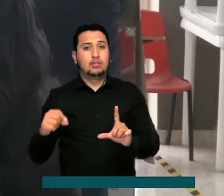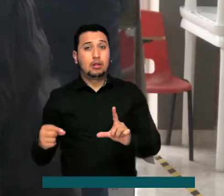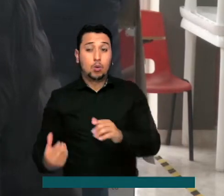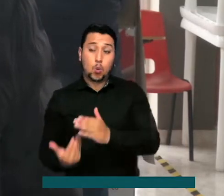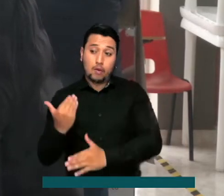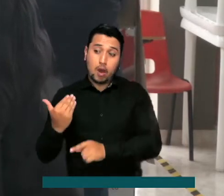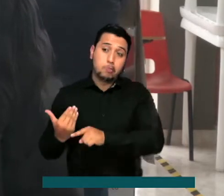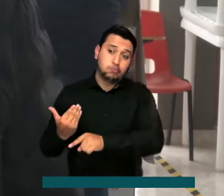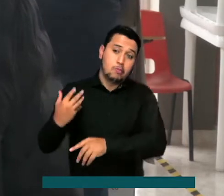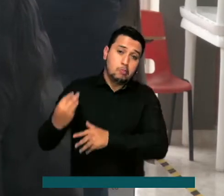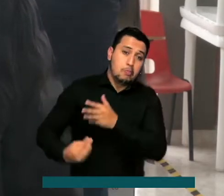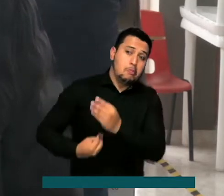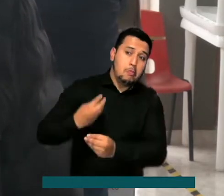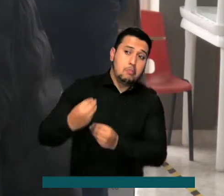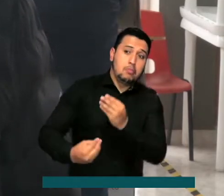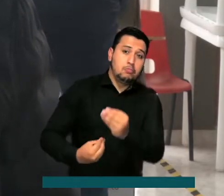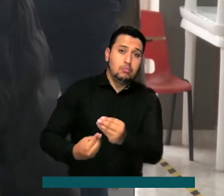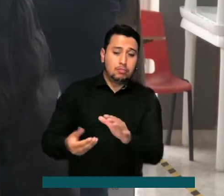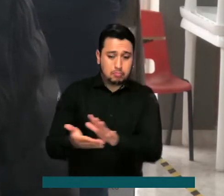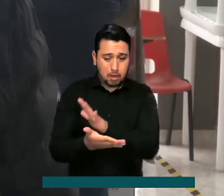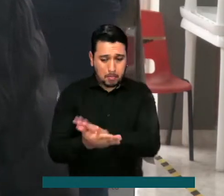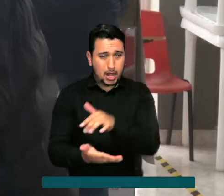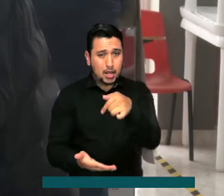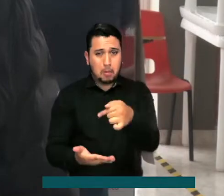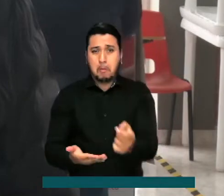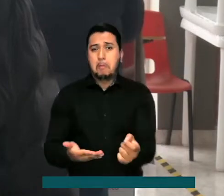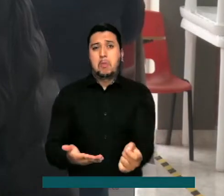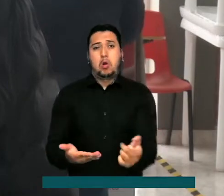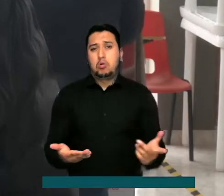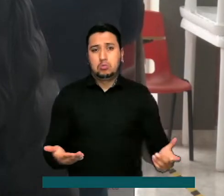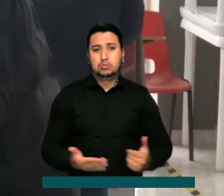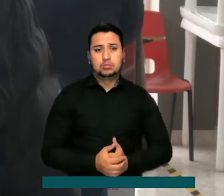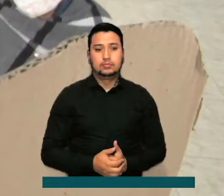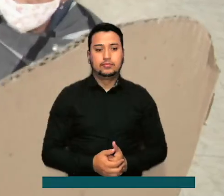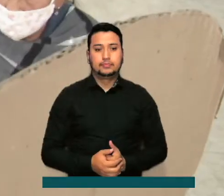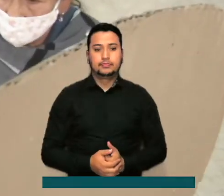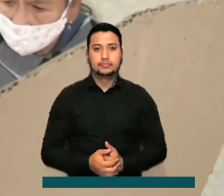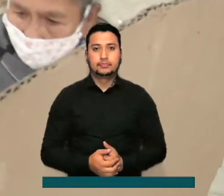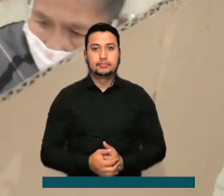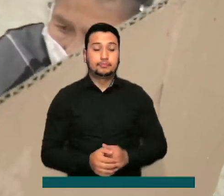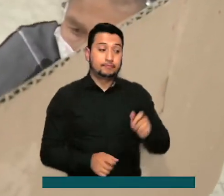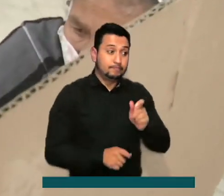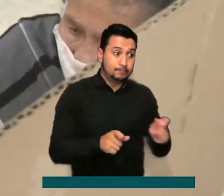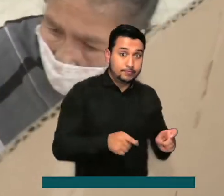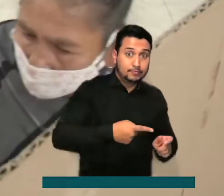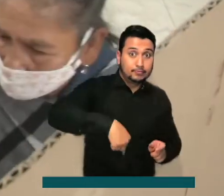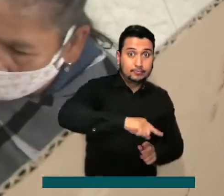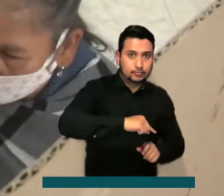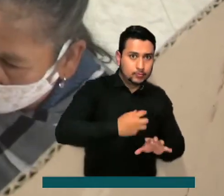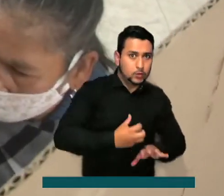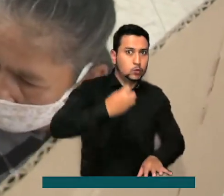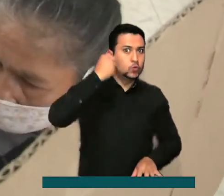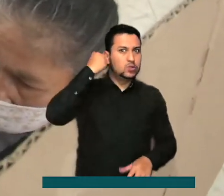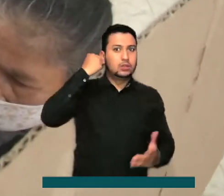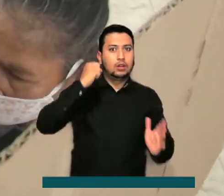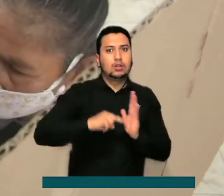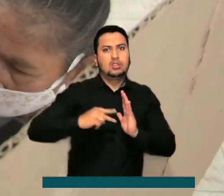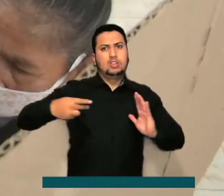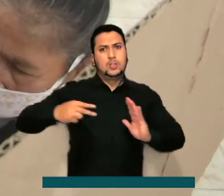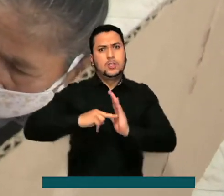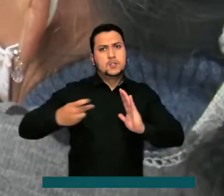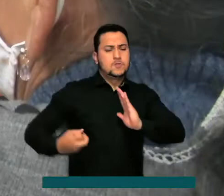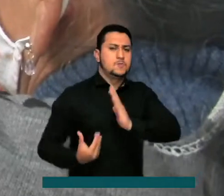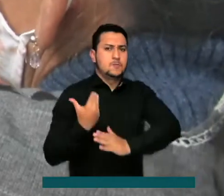además ya las nuevas generaciones ya no utilizan realmente casi el papel algunos habitantes que antes no usaban las nuevas tecnologías